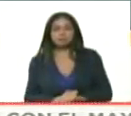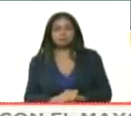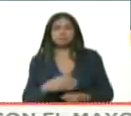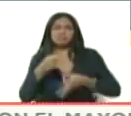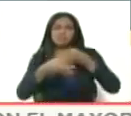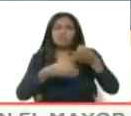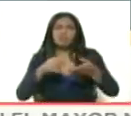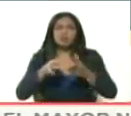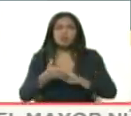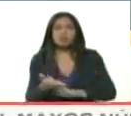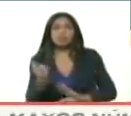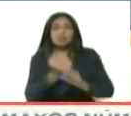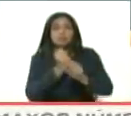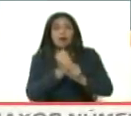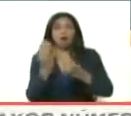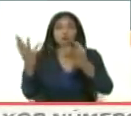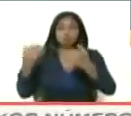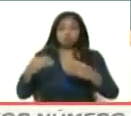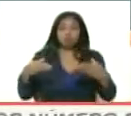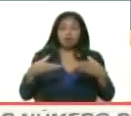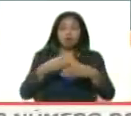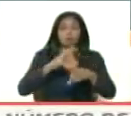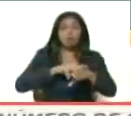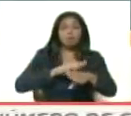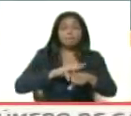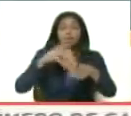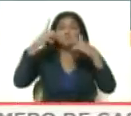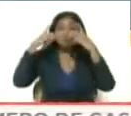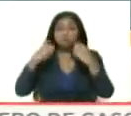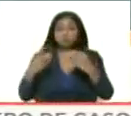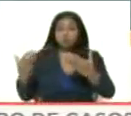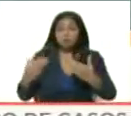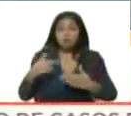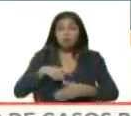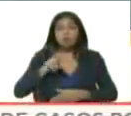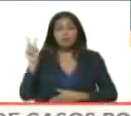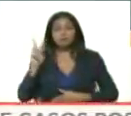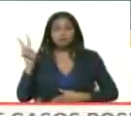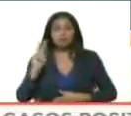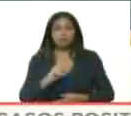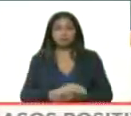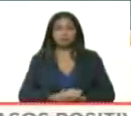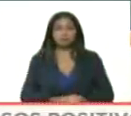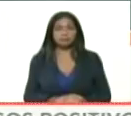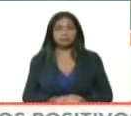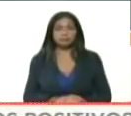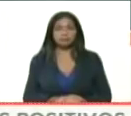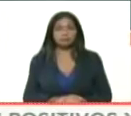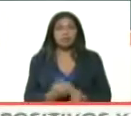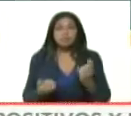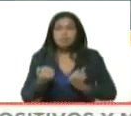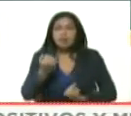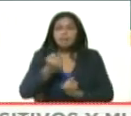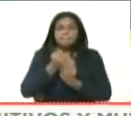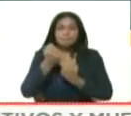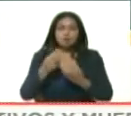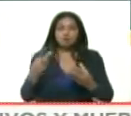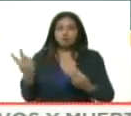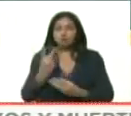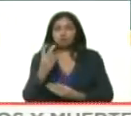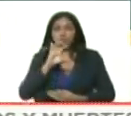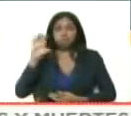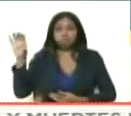hablaron de la labor que vinieron a prestar esta extraordinaria delegación a nuestro pueblo, de la cooperación entre